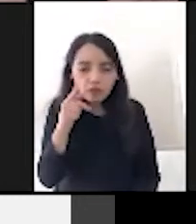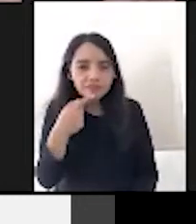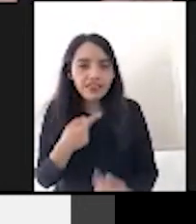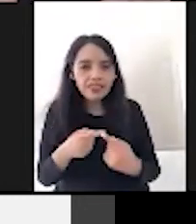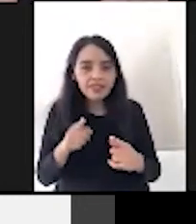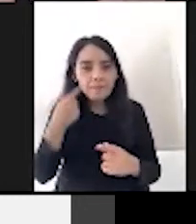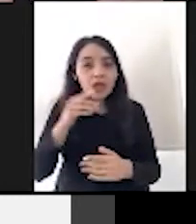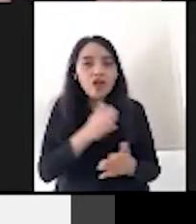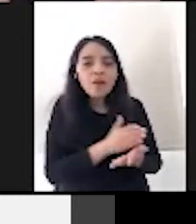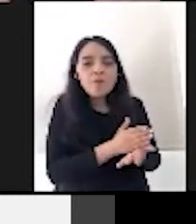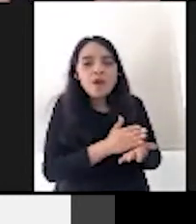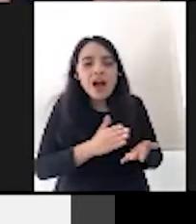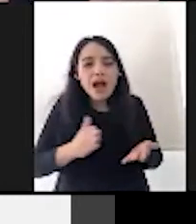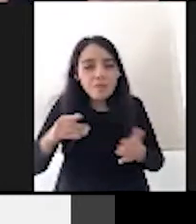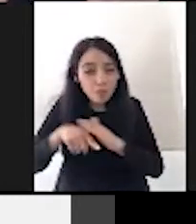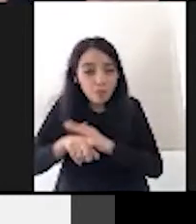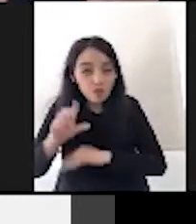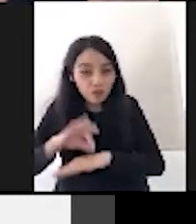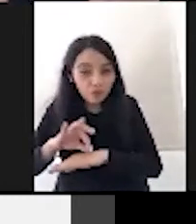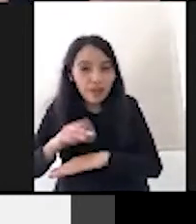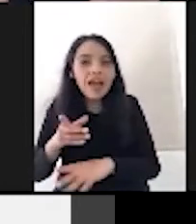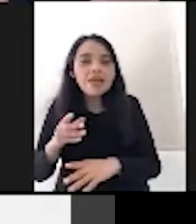muy tardíos de la enfermedad, ¿no?